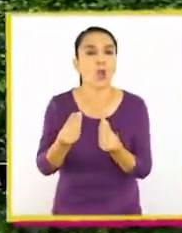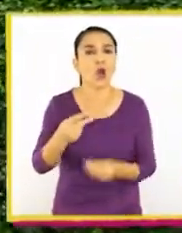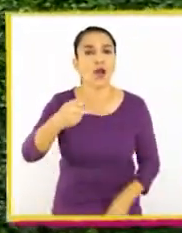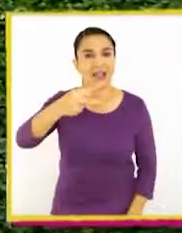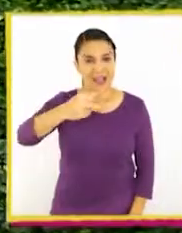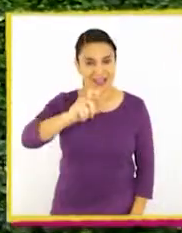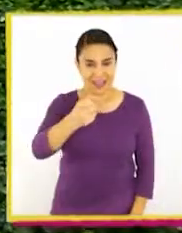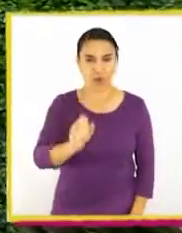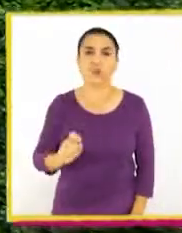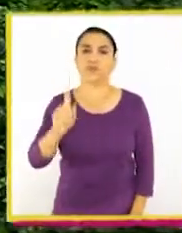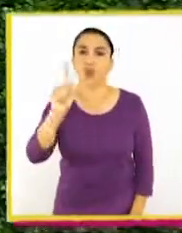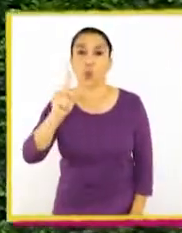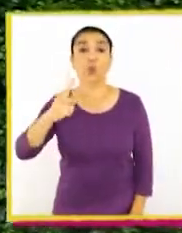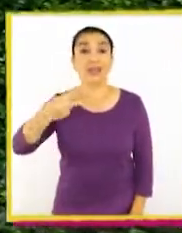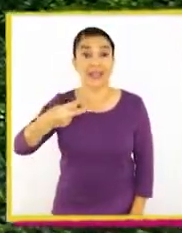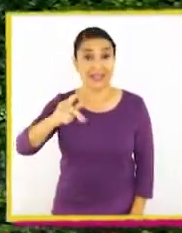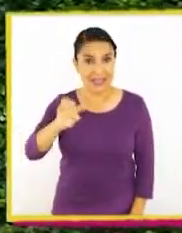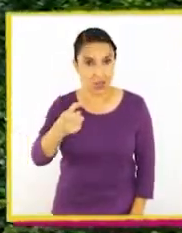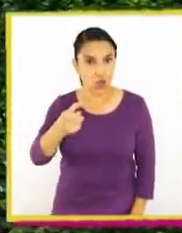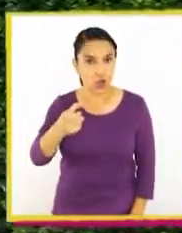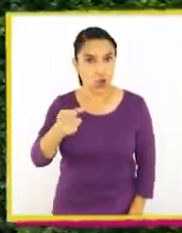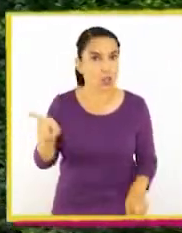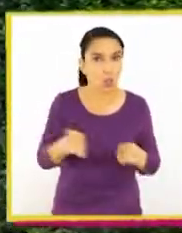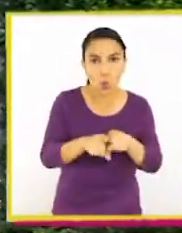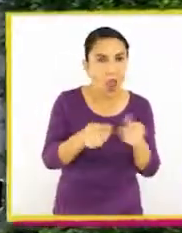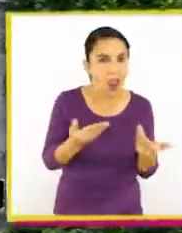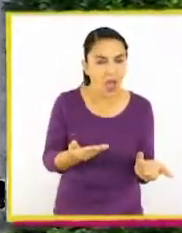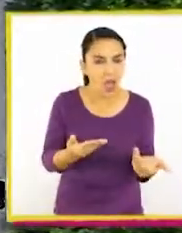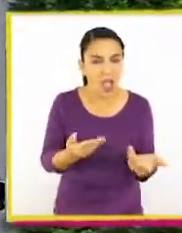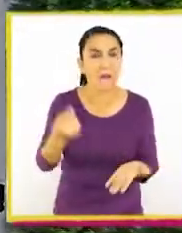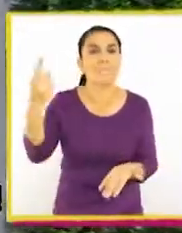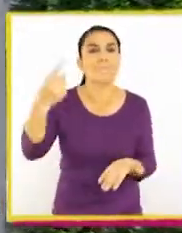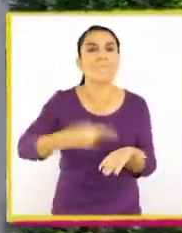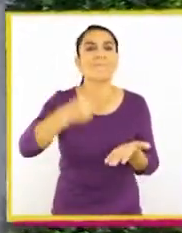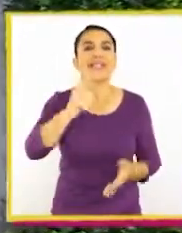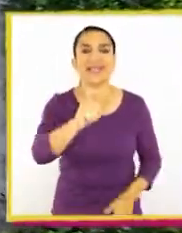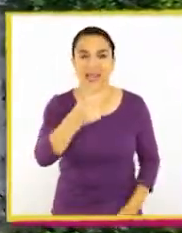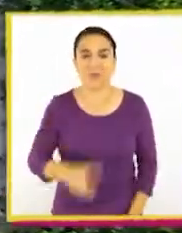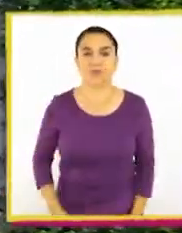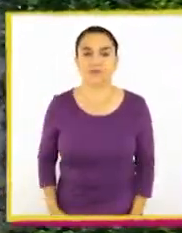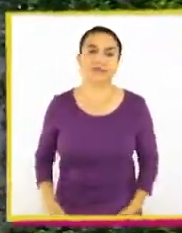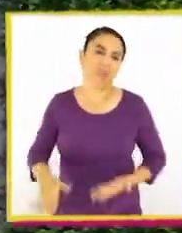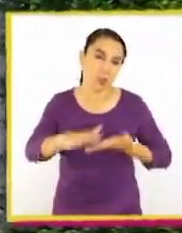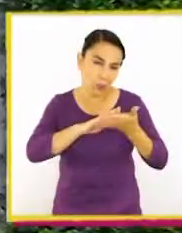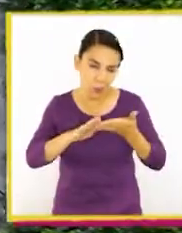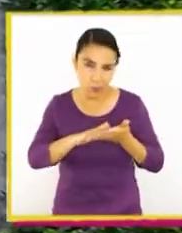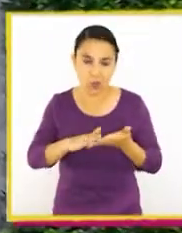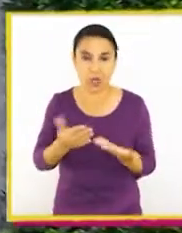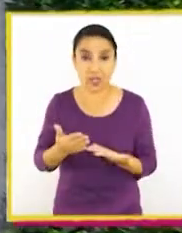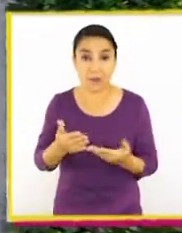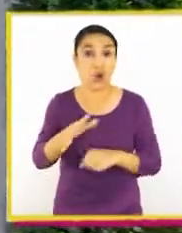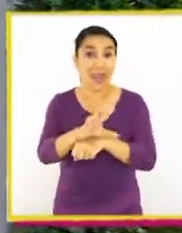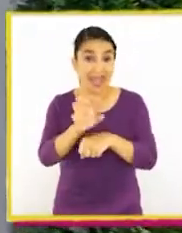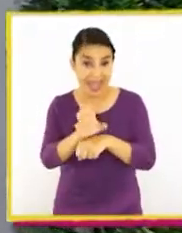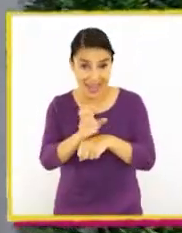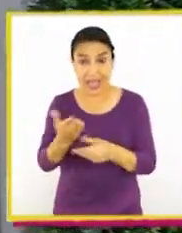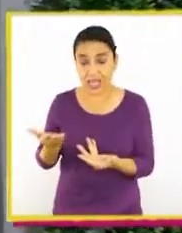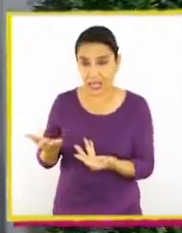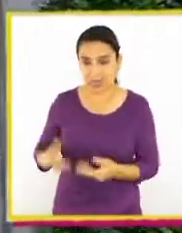kilogramos. Un kilogramo equivale a... ¡bien! 1000 gramos. Por ejemplo, estas